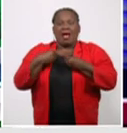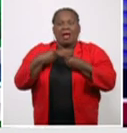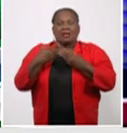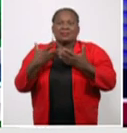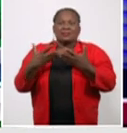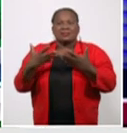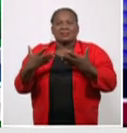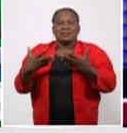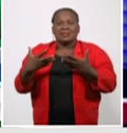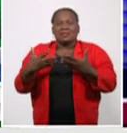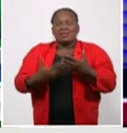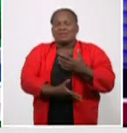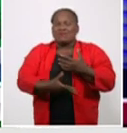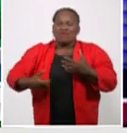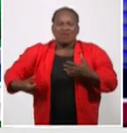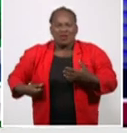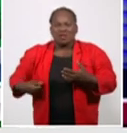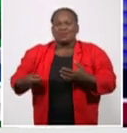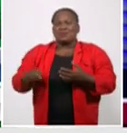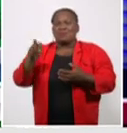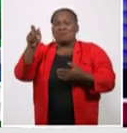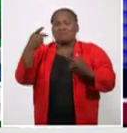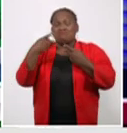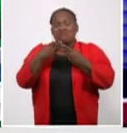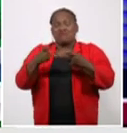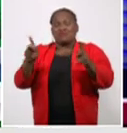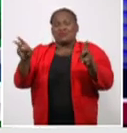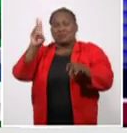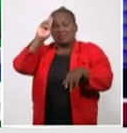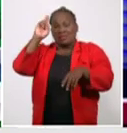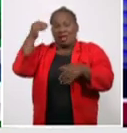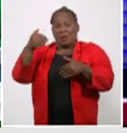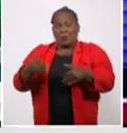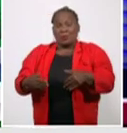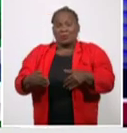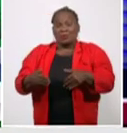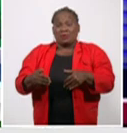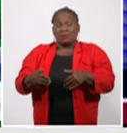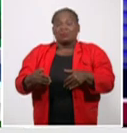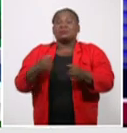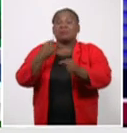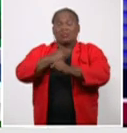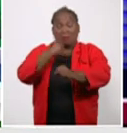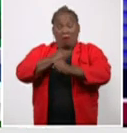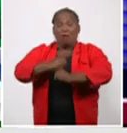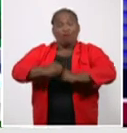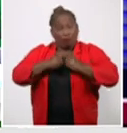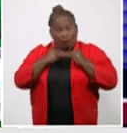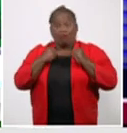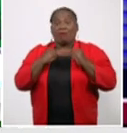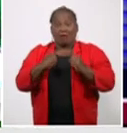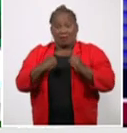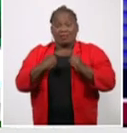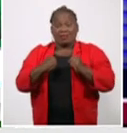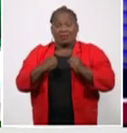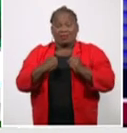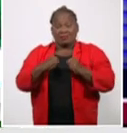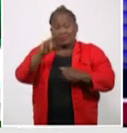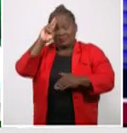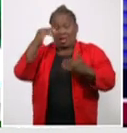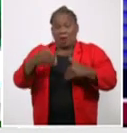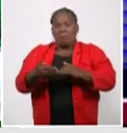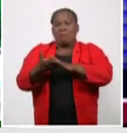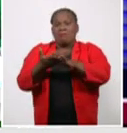y el esfuerzo de todos los profesionales, porque indiscutiblemente se trabaja duro para que ninguno llegue a